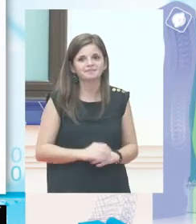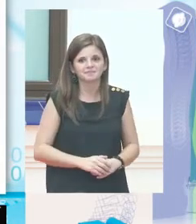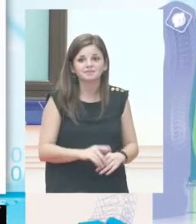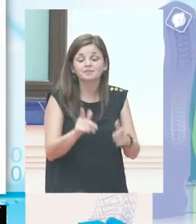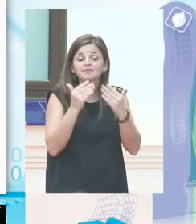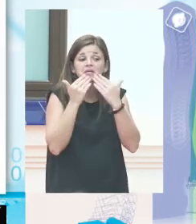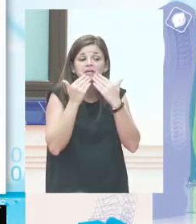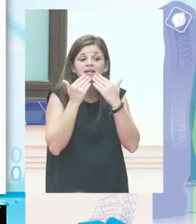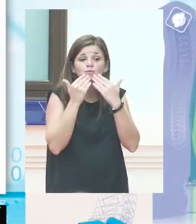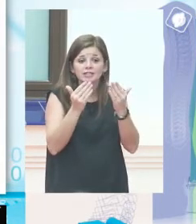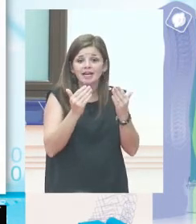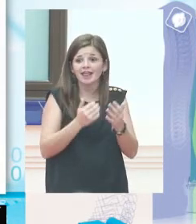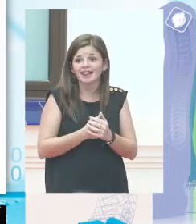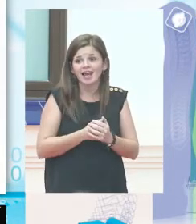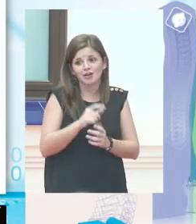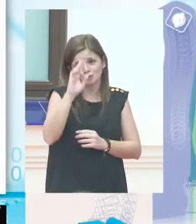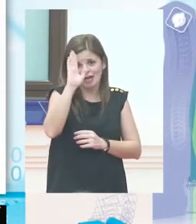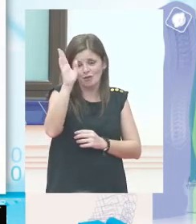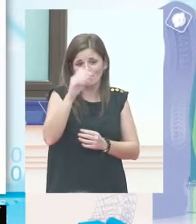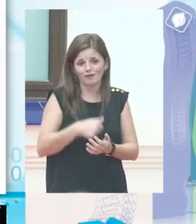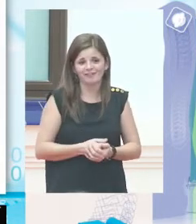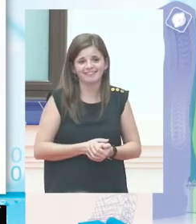y un saludo.